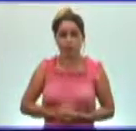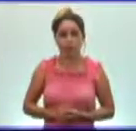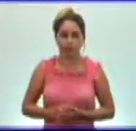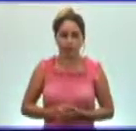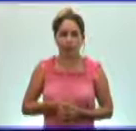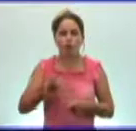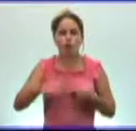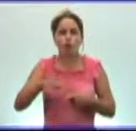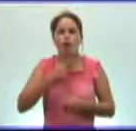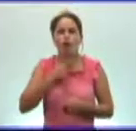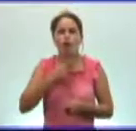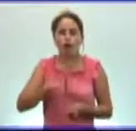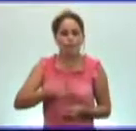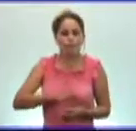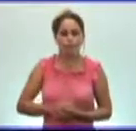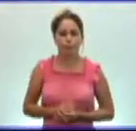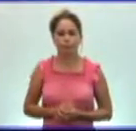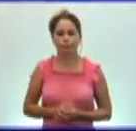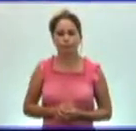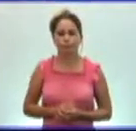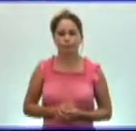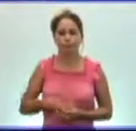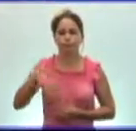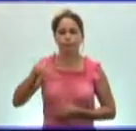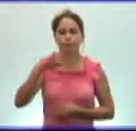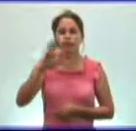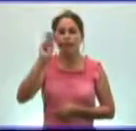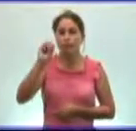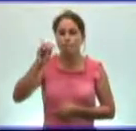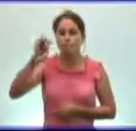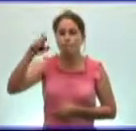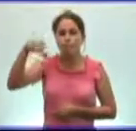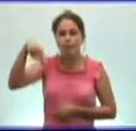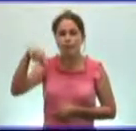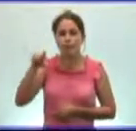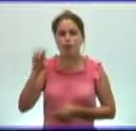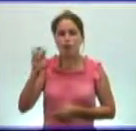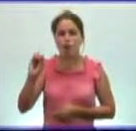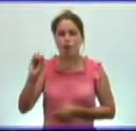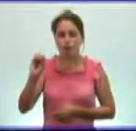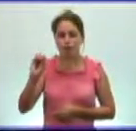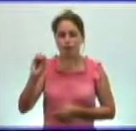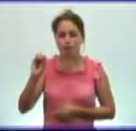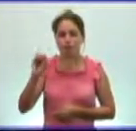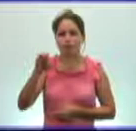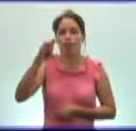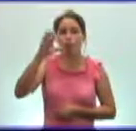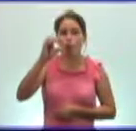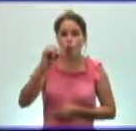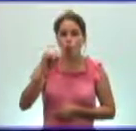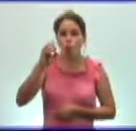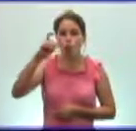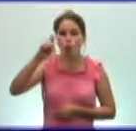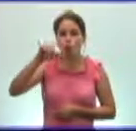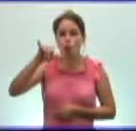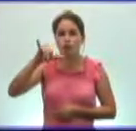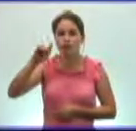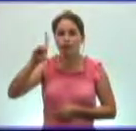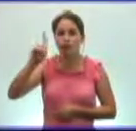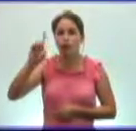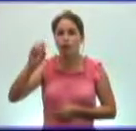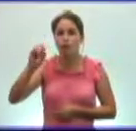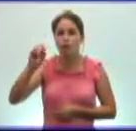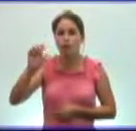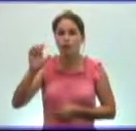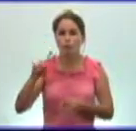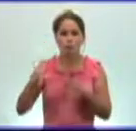ejemplo. Sería óxido de magnesio, miren la fórmula. Recordar también los números de oxidaciones. En el caso de los óxidos que